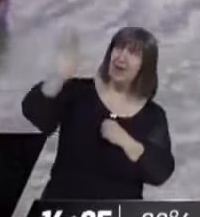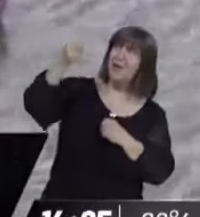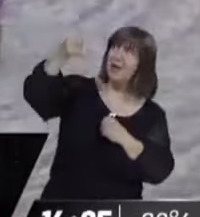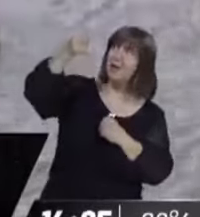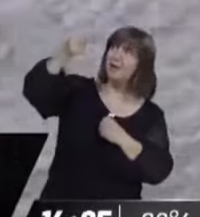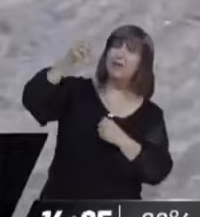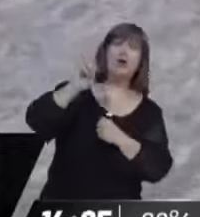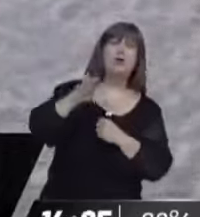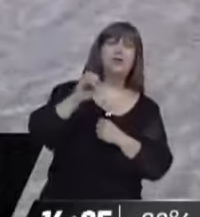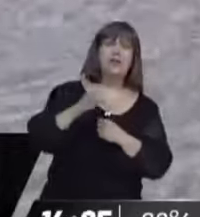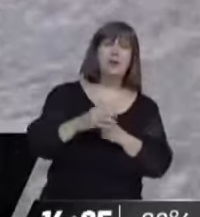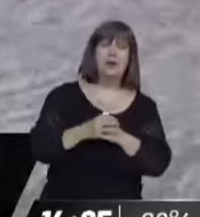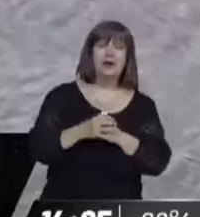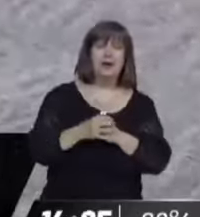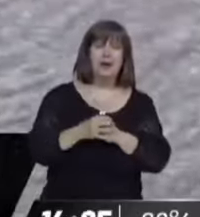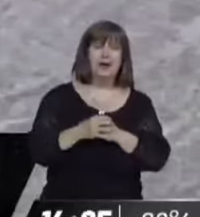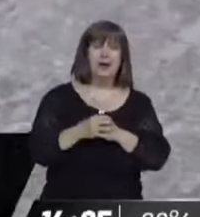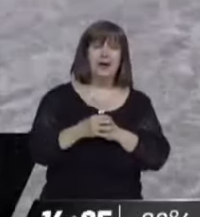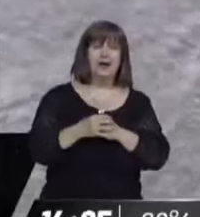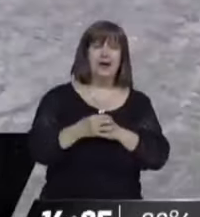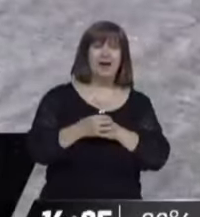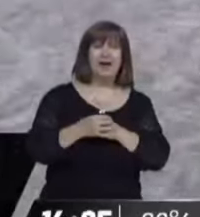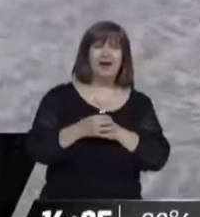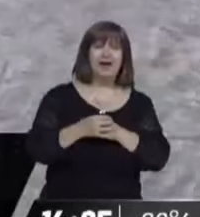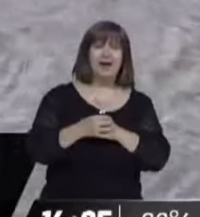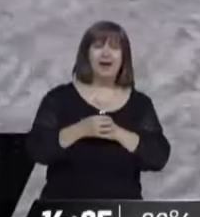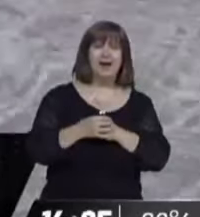Nombres, ¿cómo se llaman?